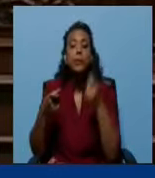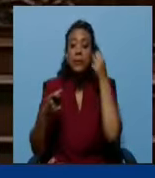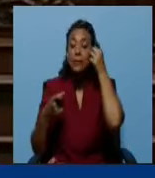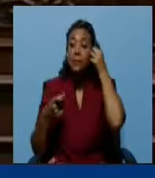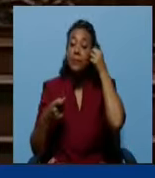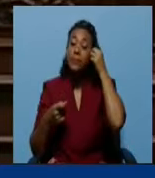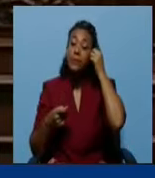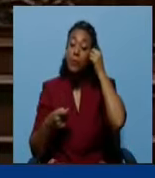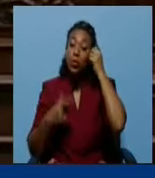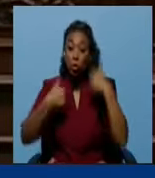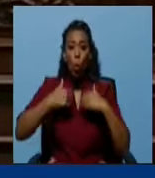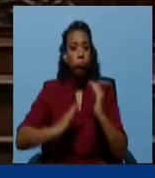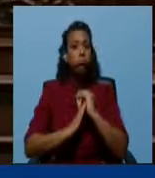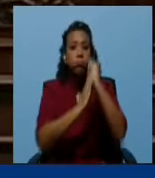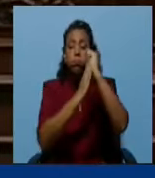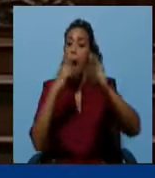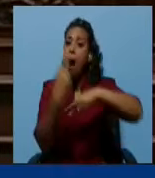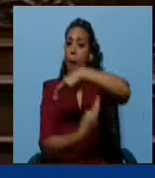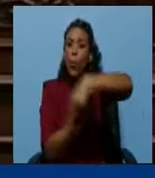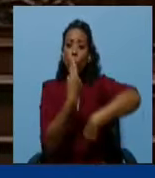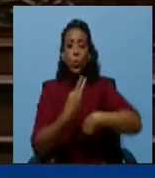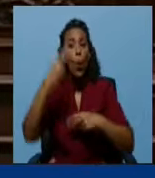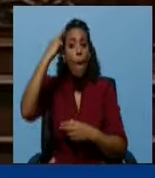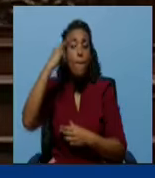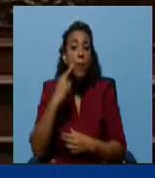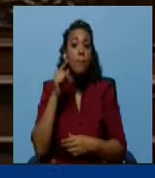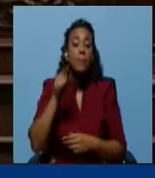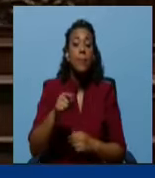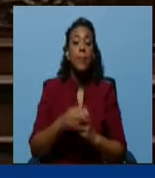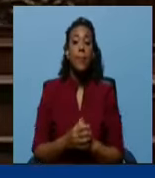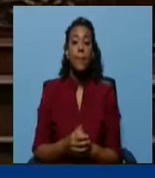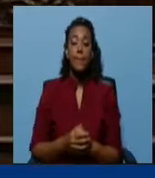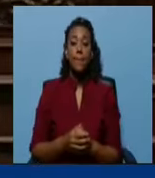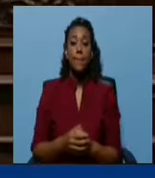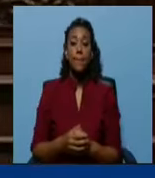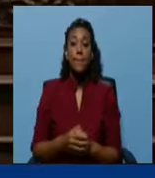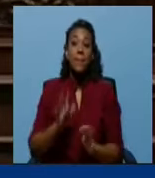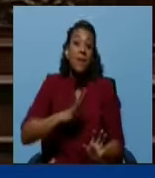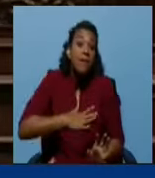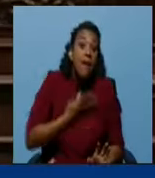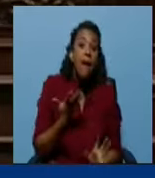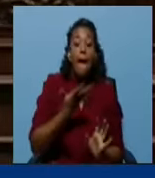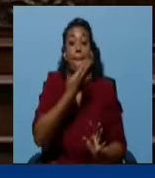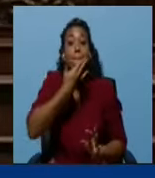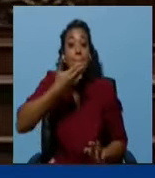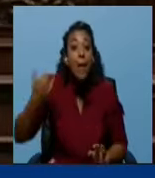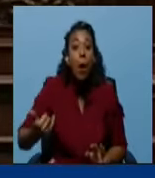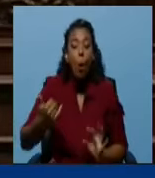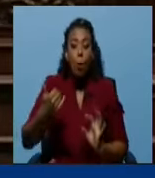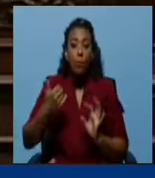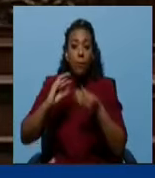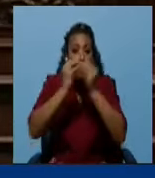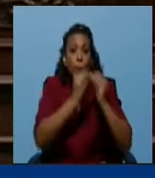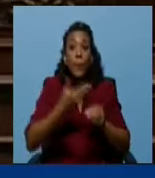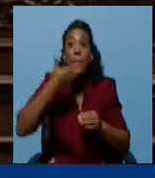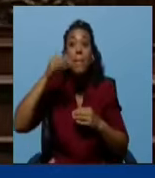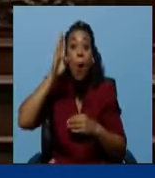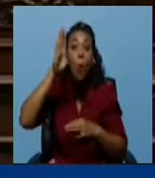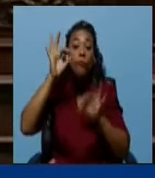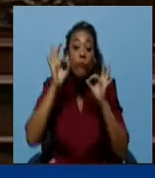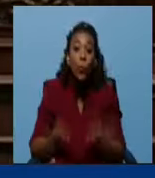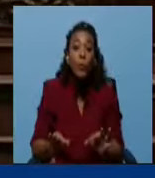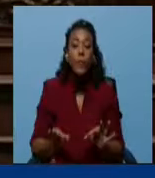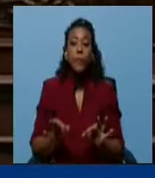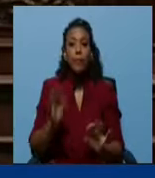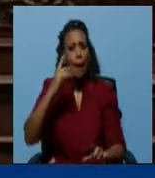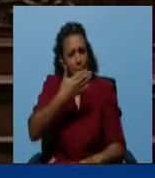barco victorioso de la Revolución Bolivariana. Si queremos que las cosas cambien para mejor,